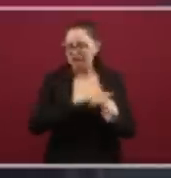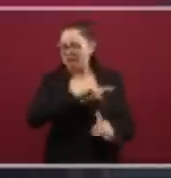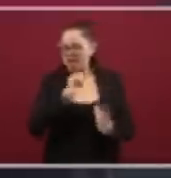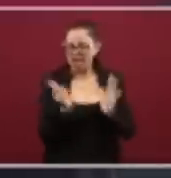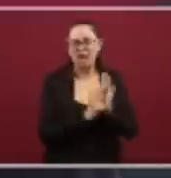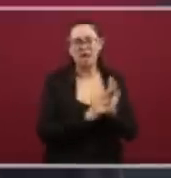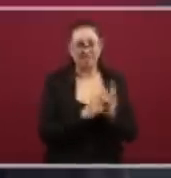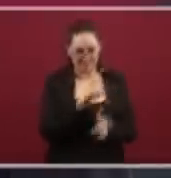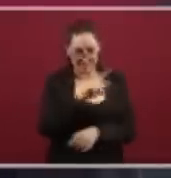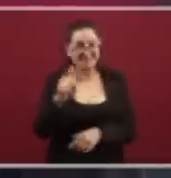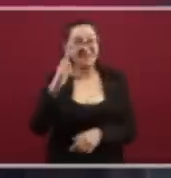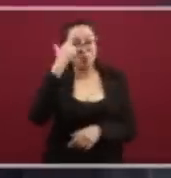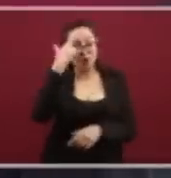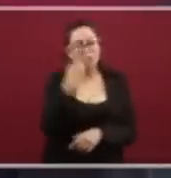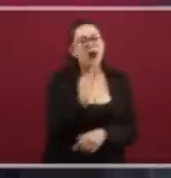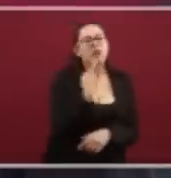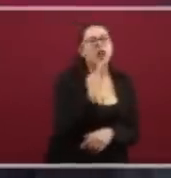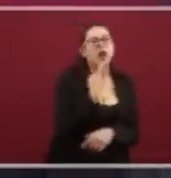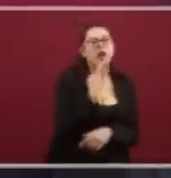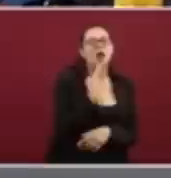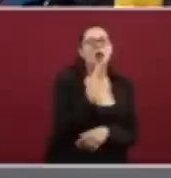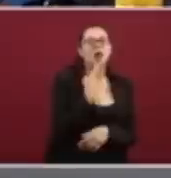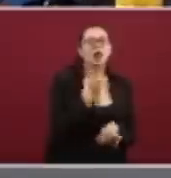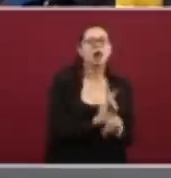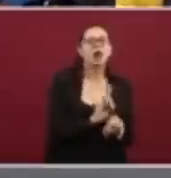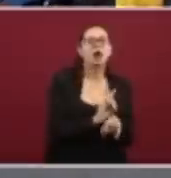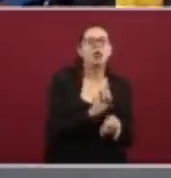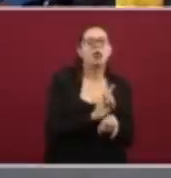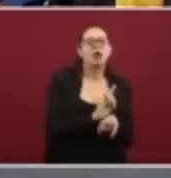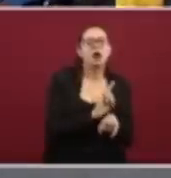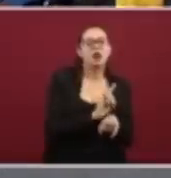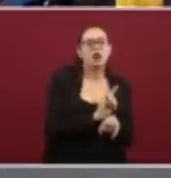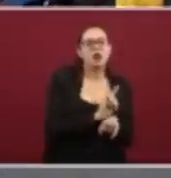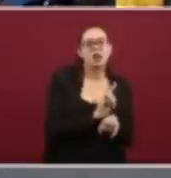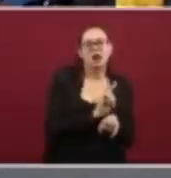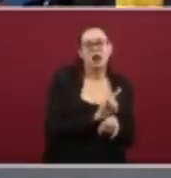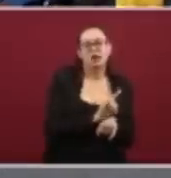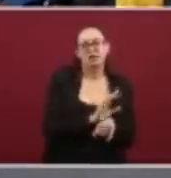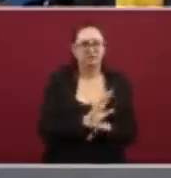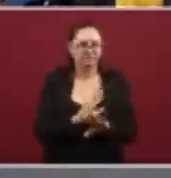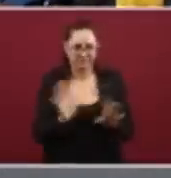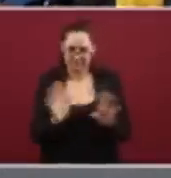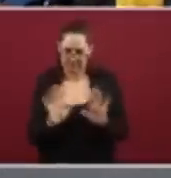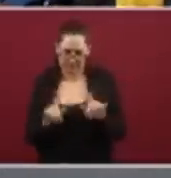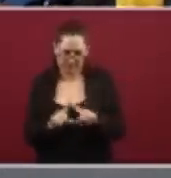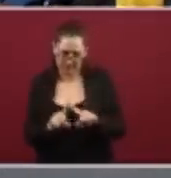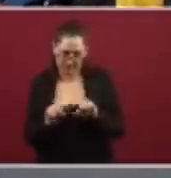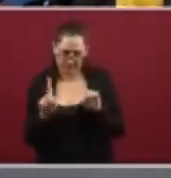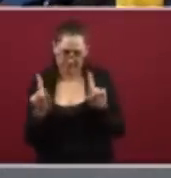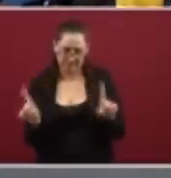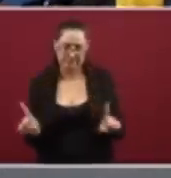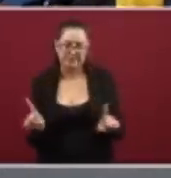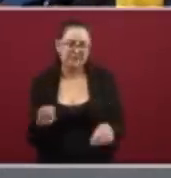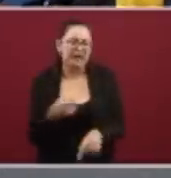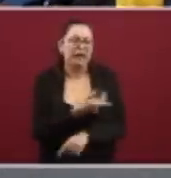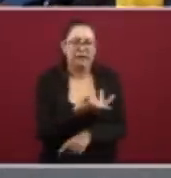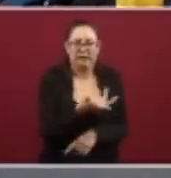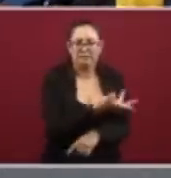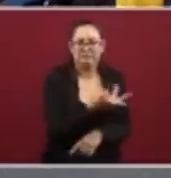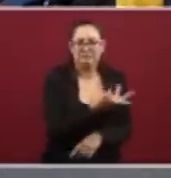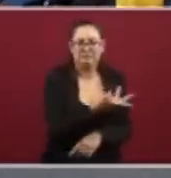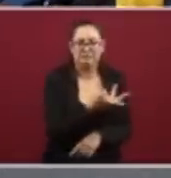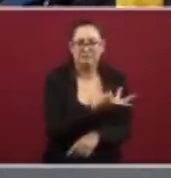se acuerdan de todos para maya este cuando estaban exactamente haciendo